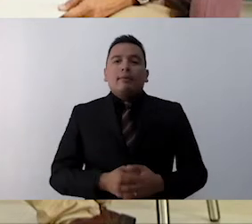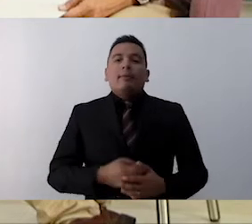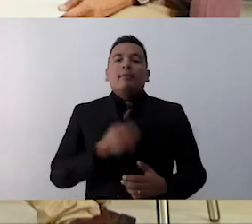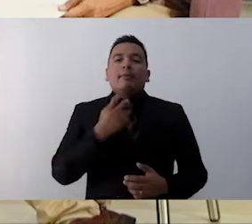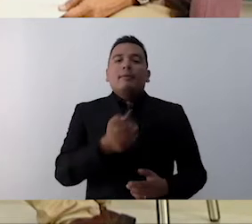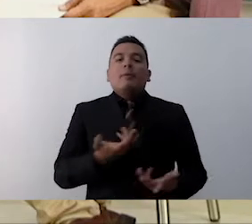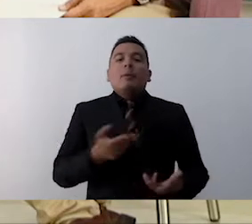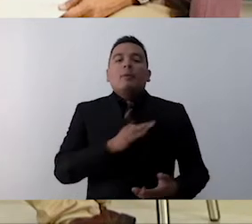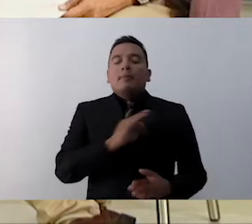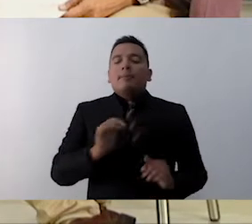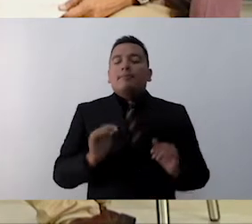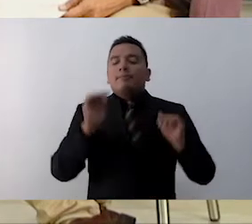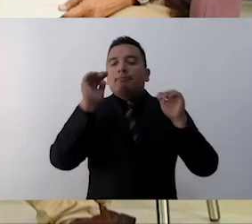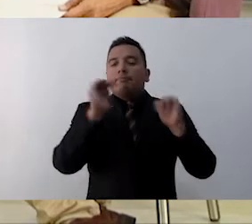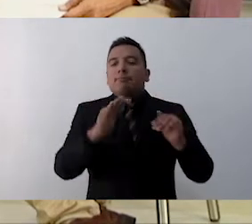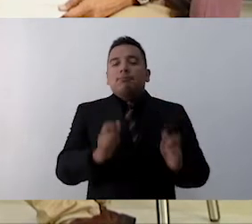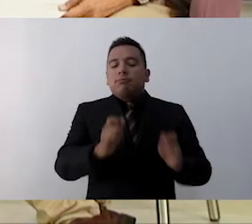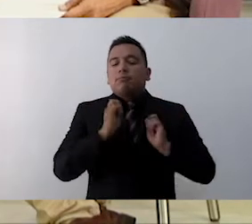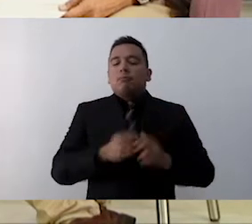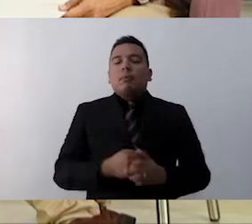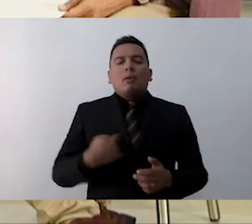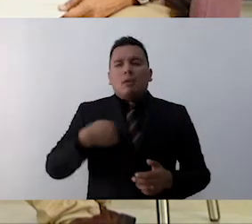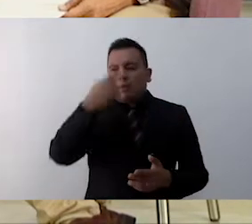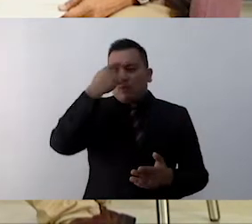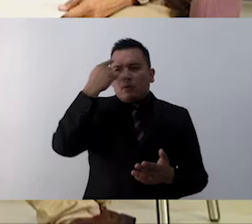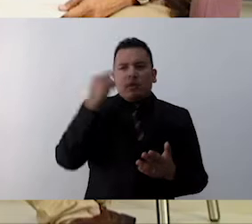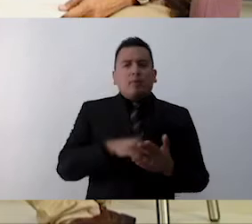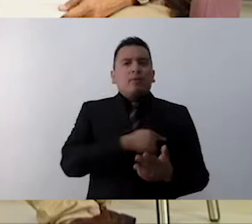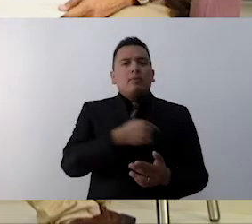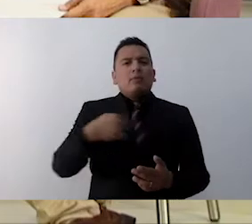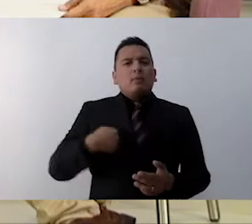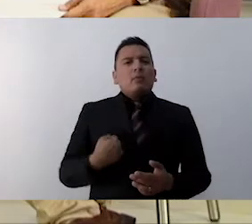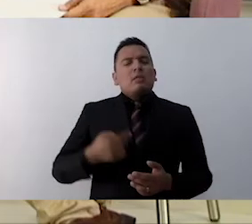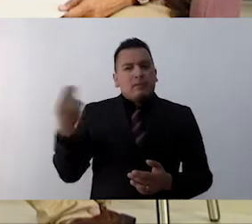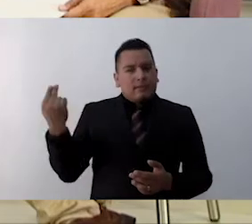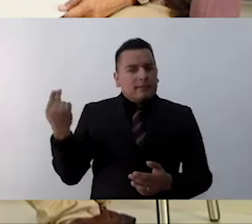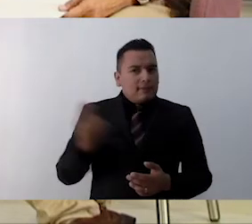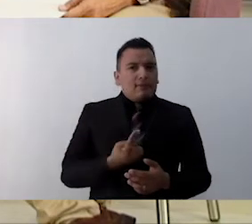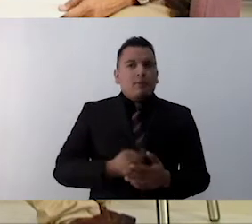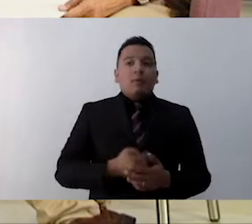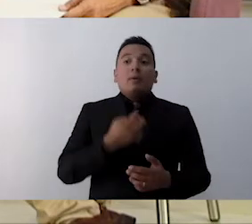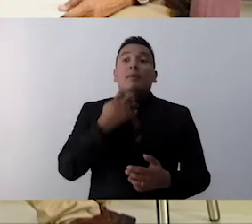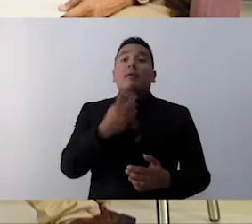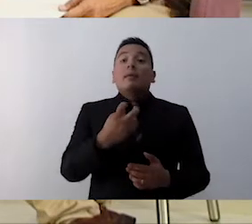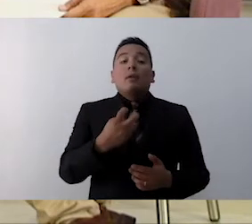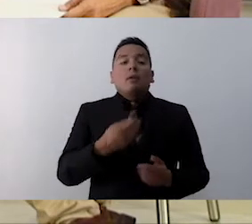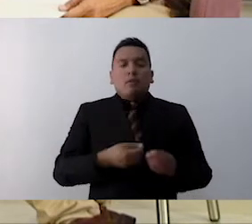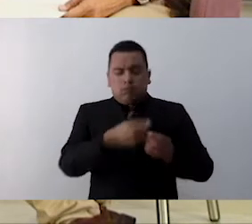del ejercicio de los cargos públicos electivos. Me parece que debemos, y además esto los dan los